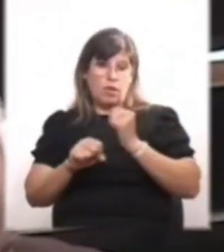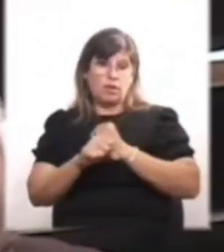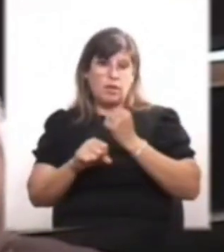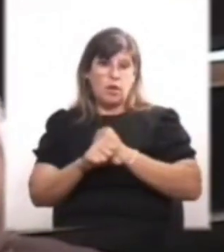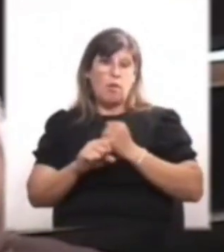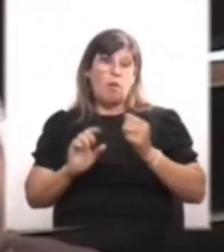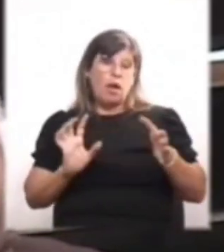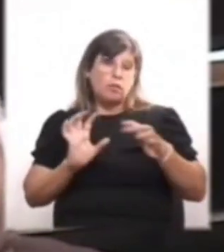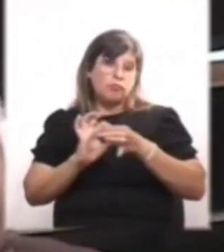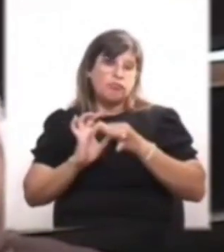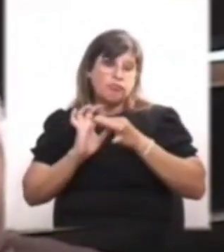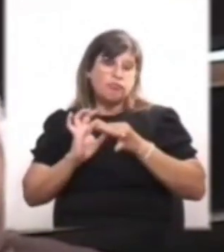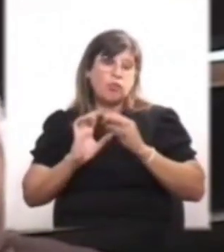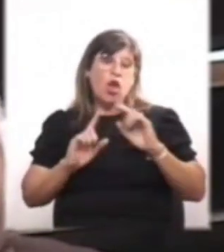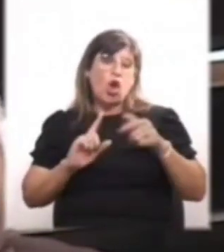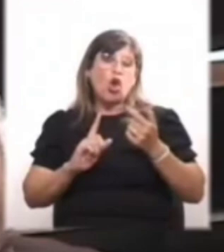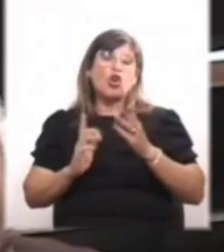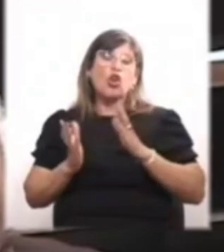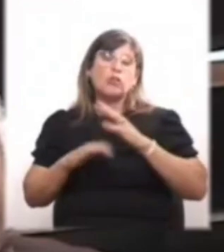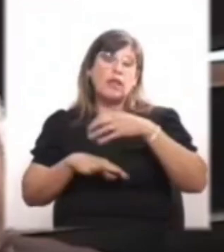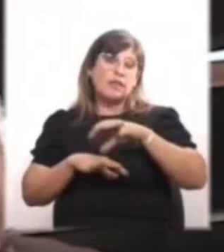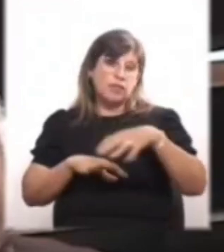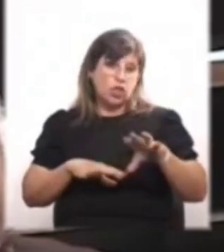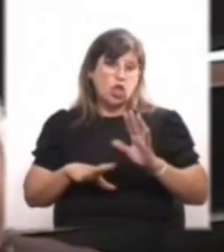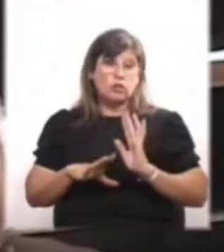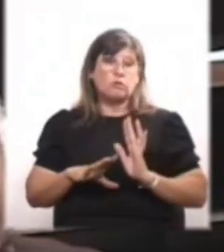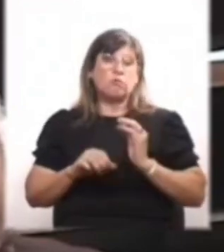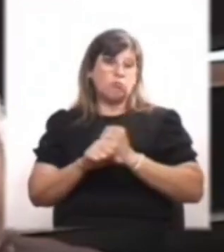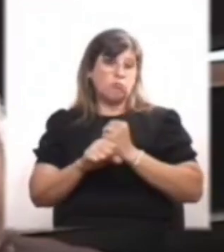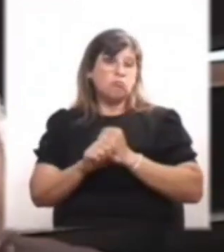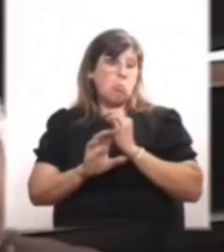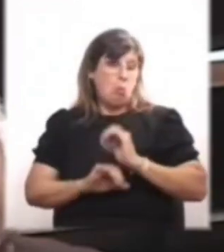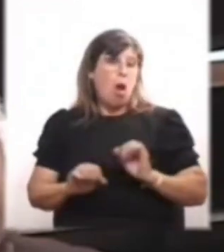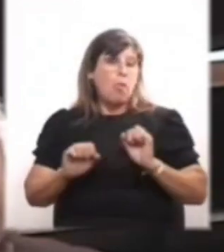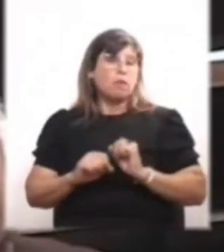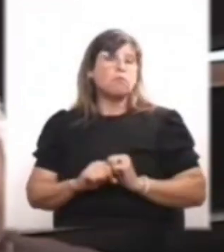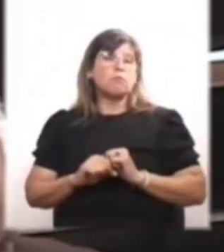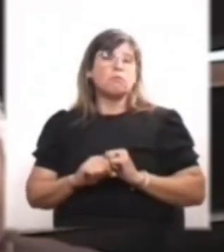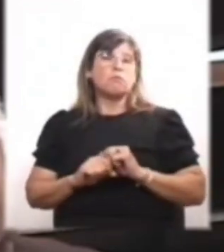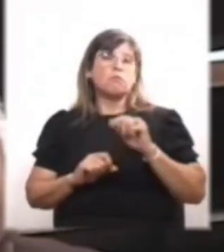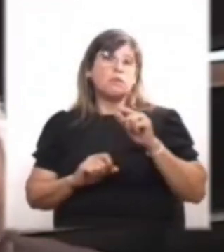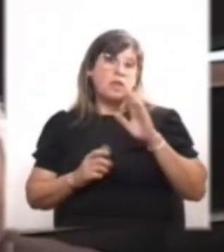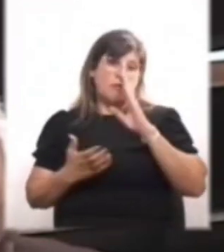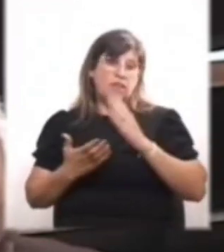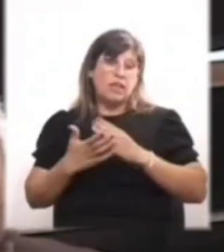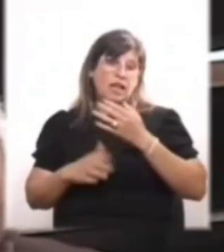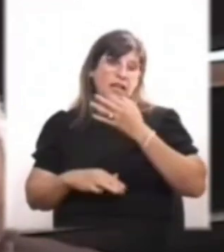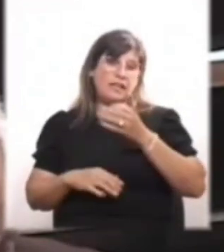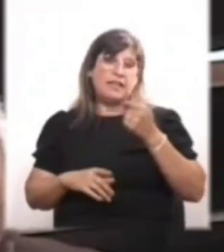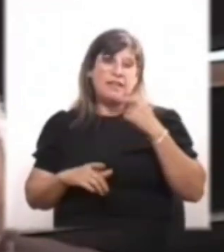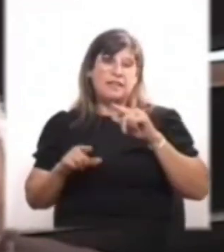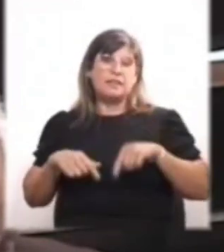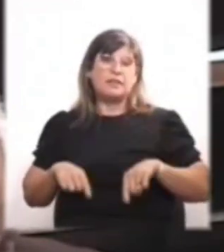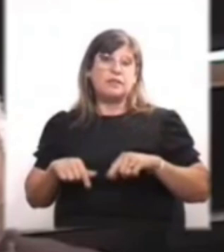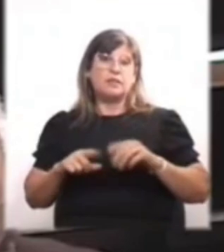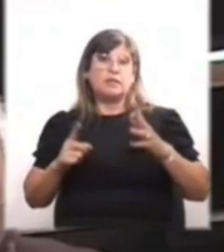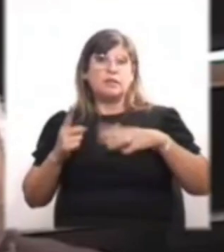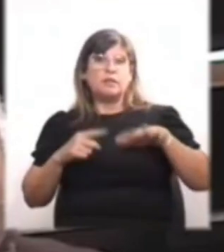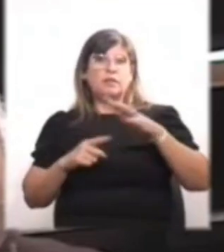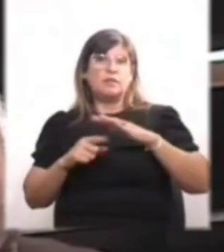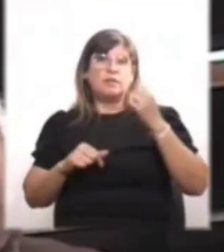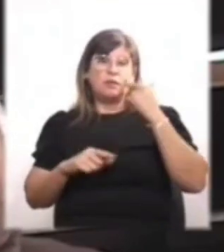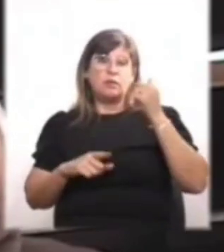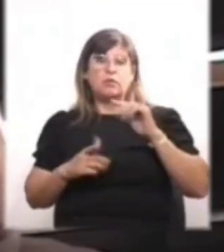colaboración con otras divisiones, etcétera, etcétera. Y finalmente él dice que el Ministerio de Ambiente, no lo voy a leer, en